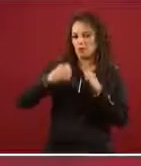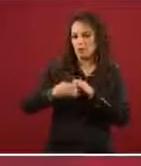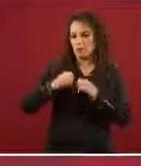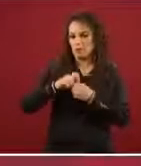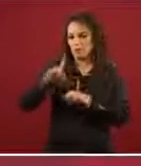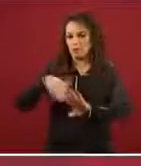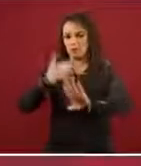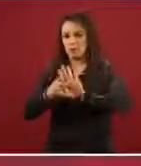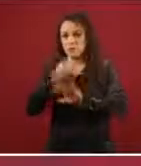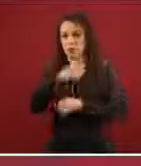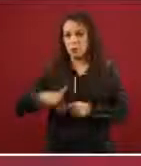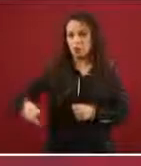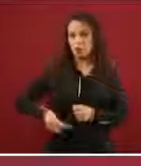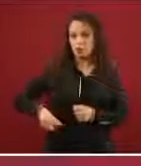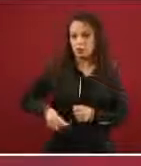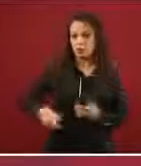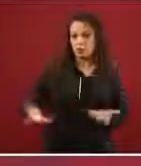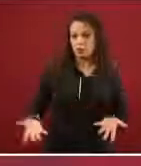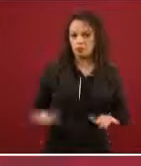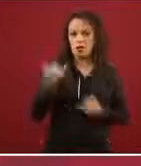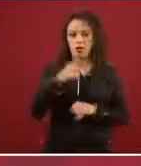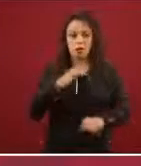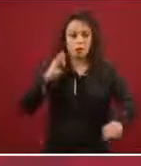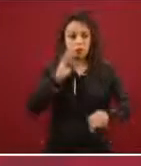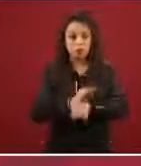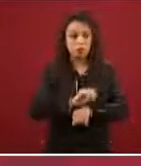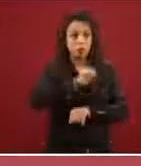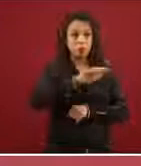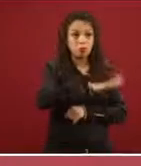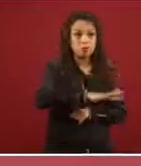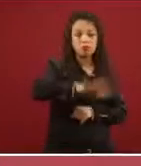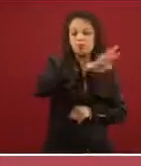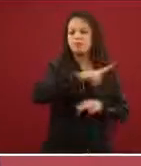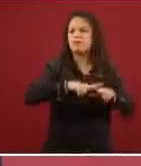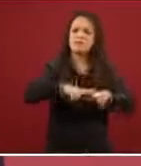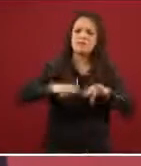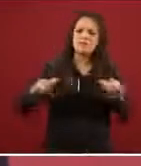gobierno, ni de proteger a nadie,